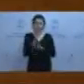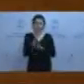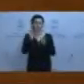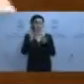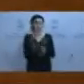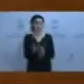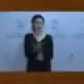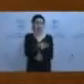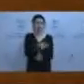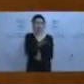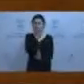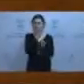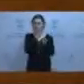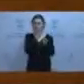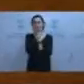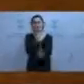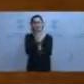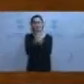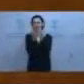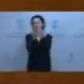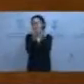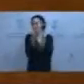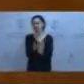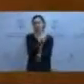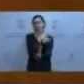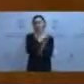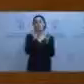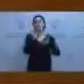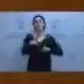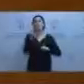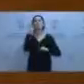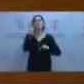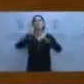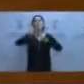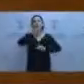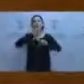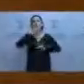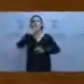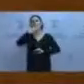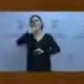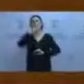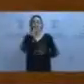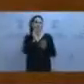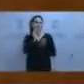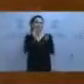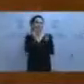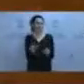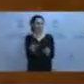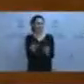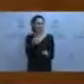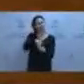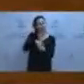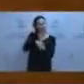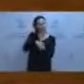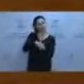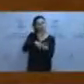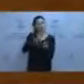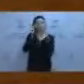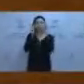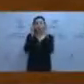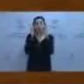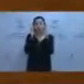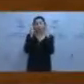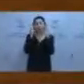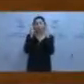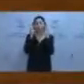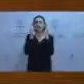al final lo que hacen es una mera reproducción de los anteriores. Únicamente cambian un poco, tergiversan, le cambian el formato, le lavan la cara, pero el contenido es